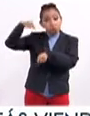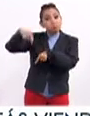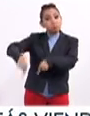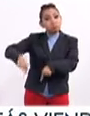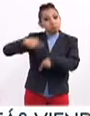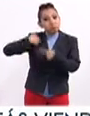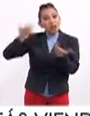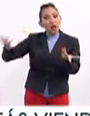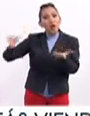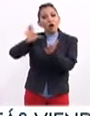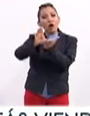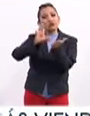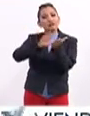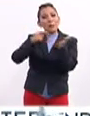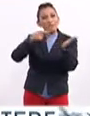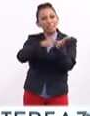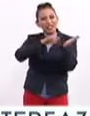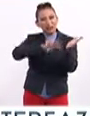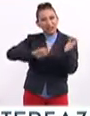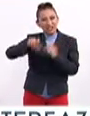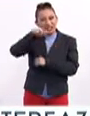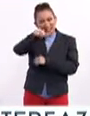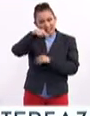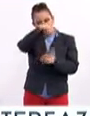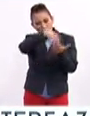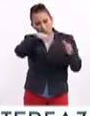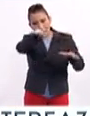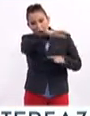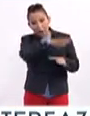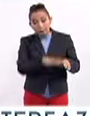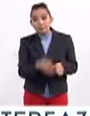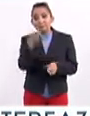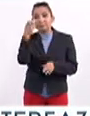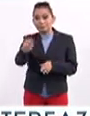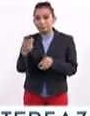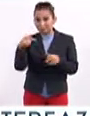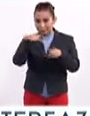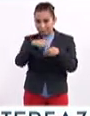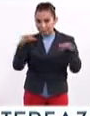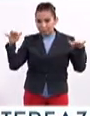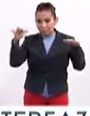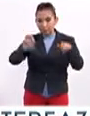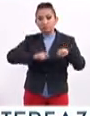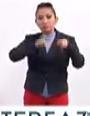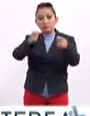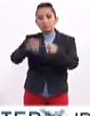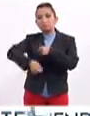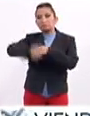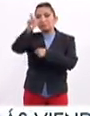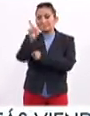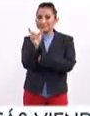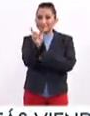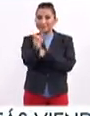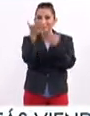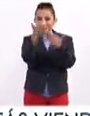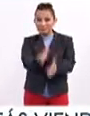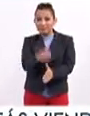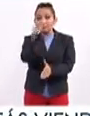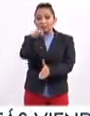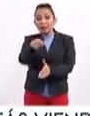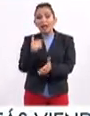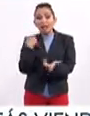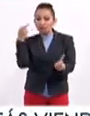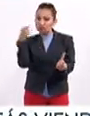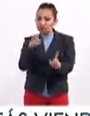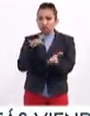preparatoria en Constitución de 1917. Durante la ceremonia fueron entregadas las primeras tarjetas para la